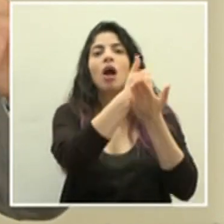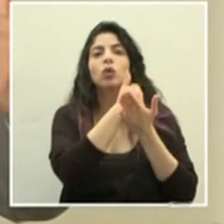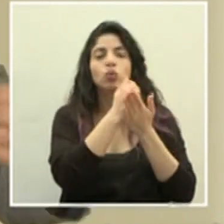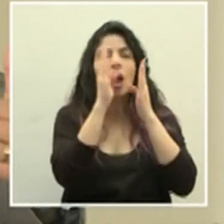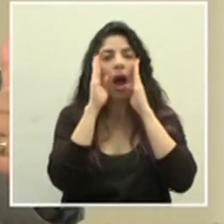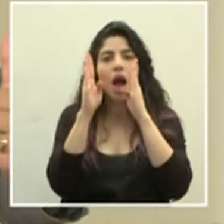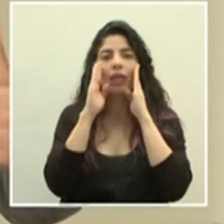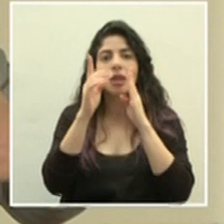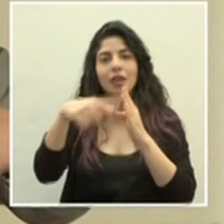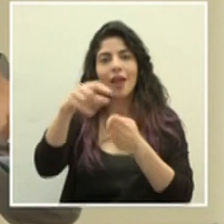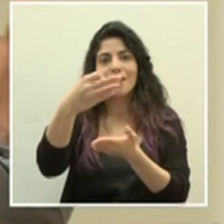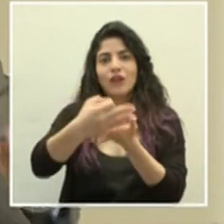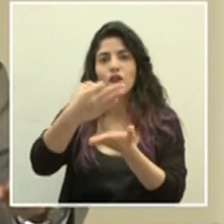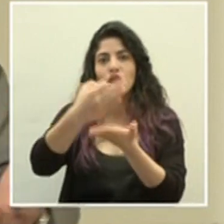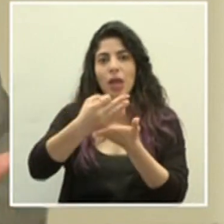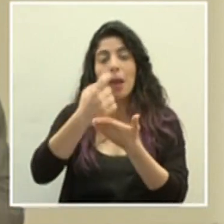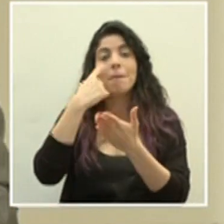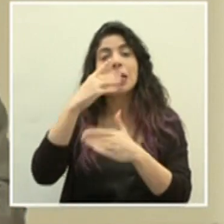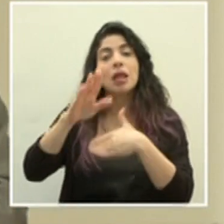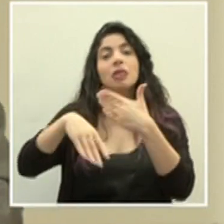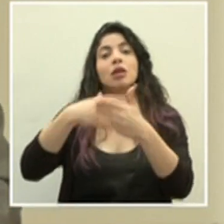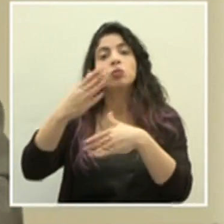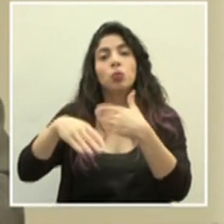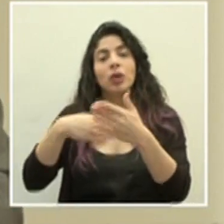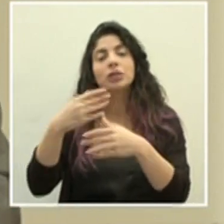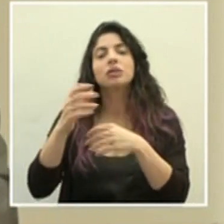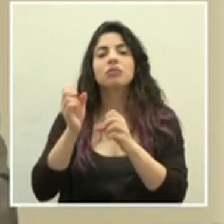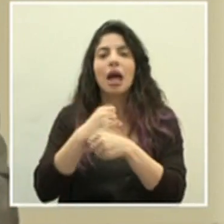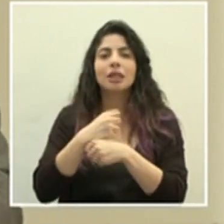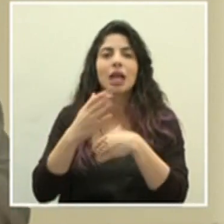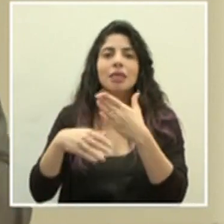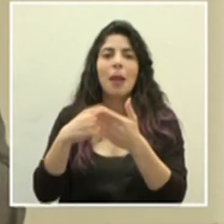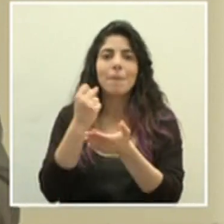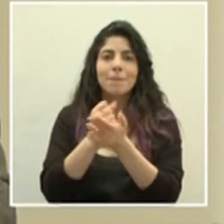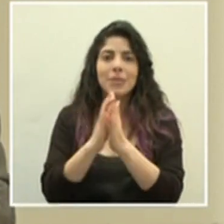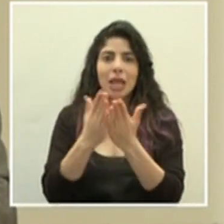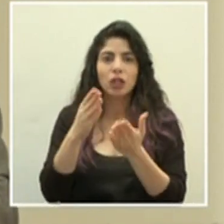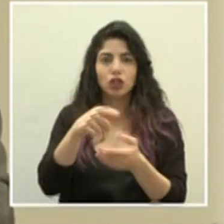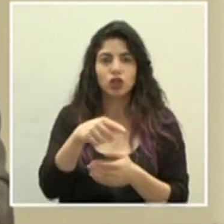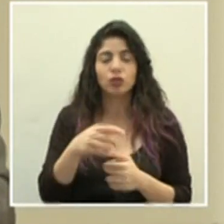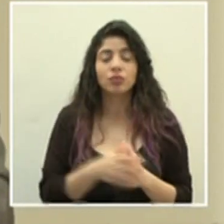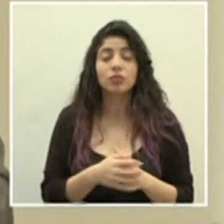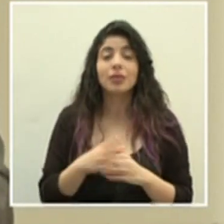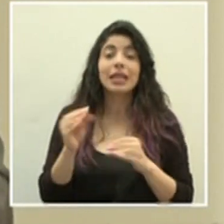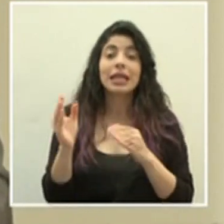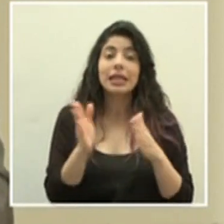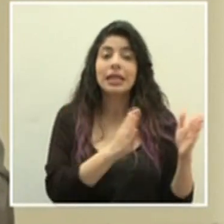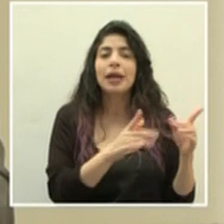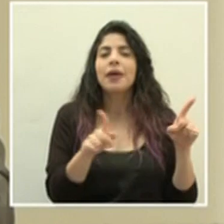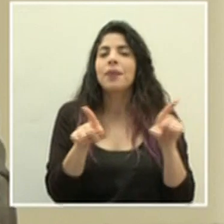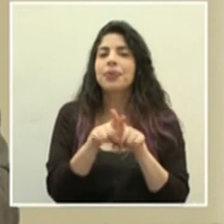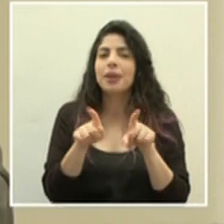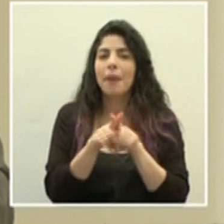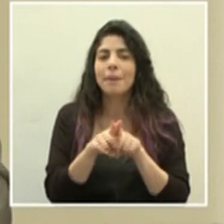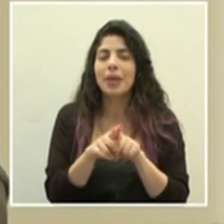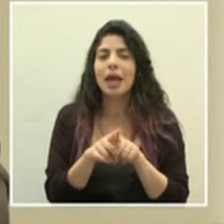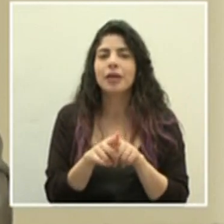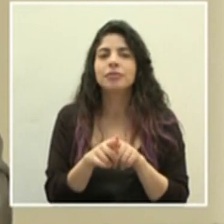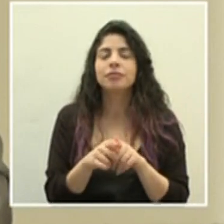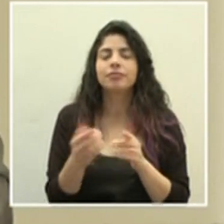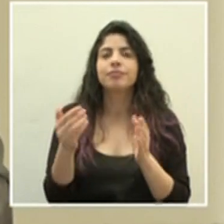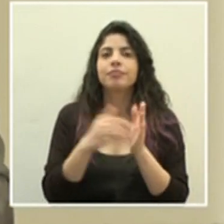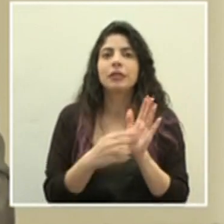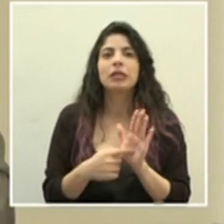esa atención en frontera para después proseguir con los trámites migratorios. Y además también